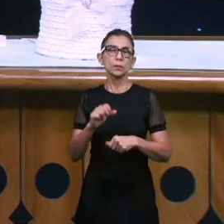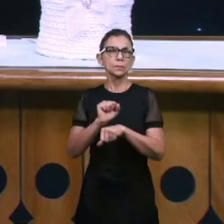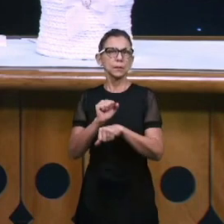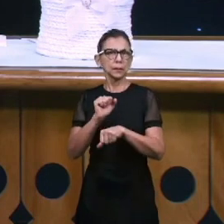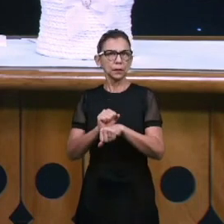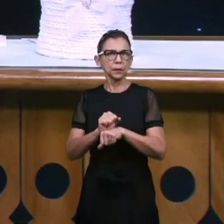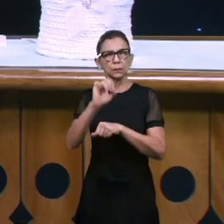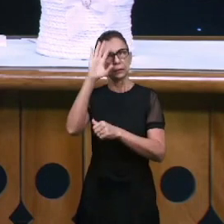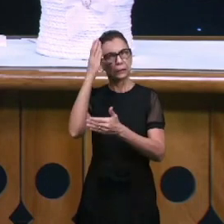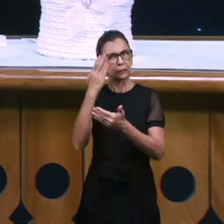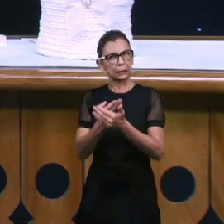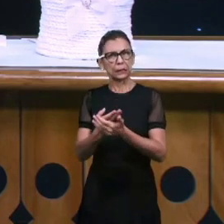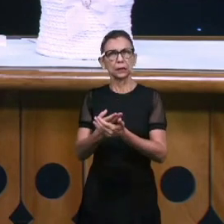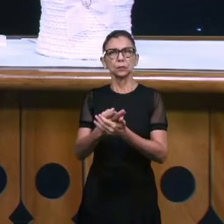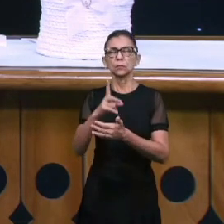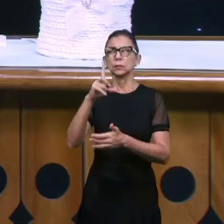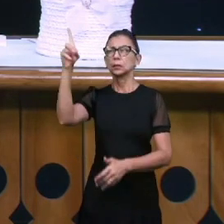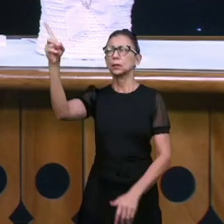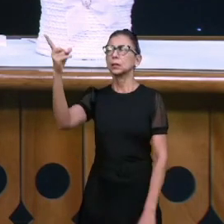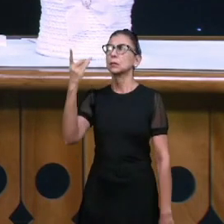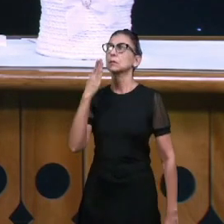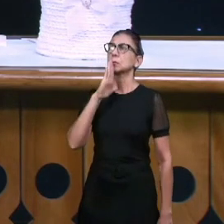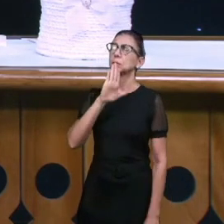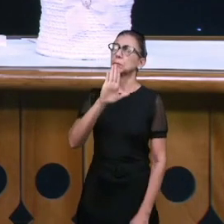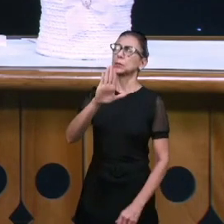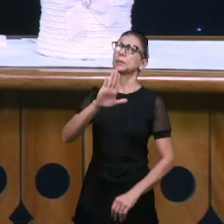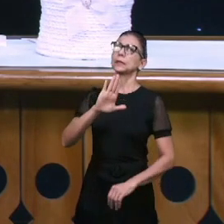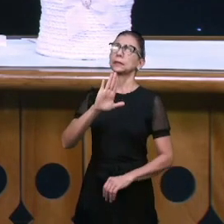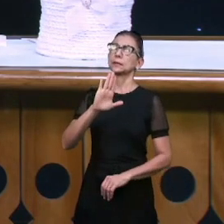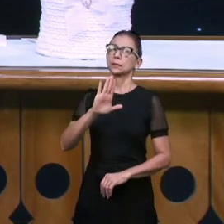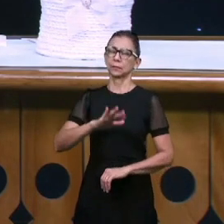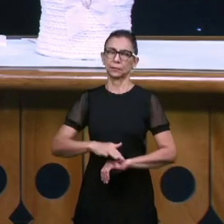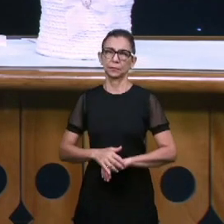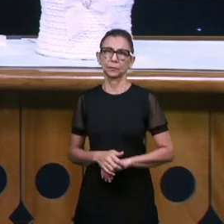Señor. Y la promesa del Señor dice: si este día